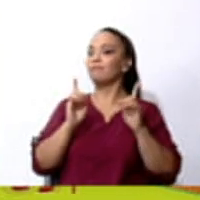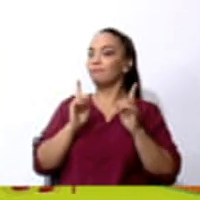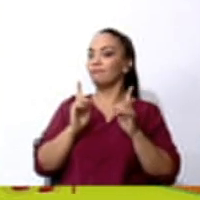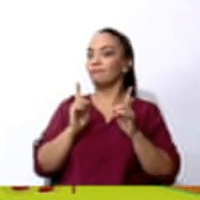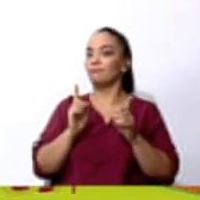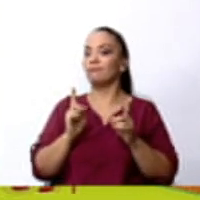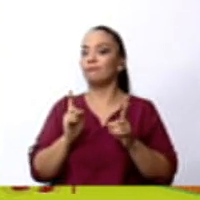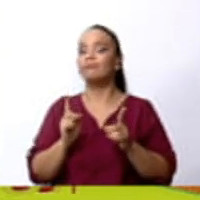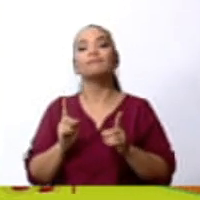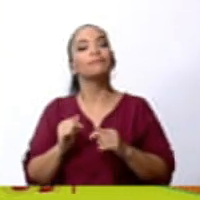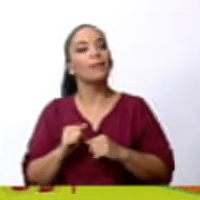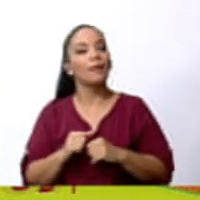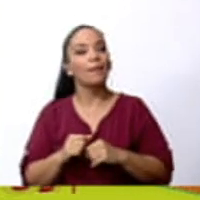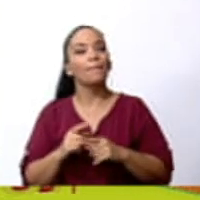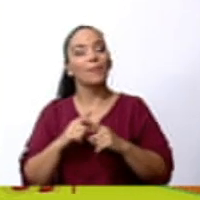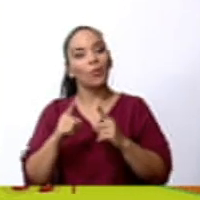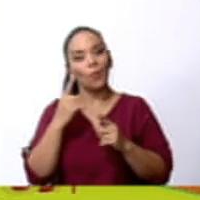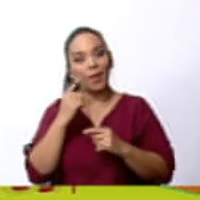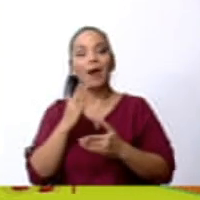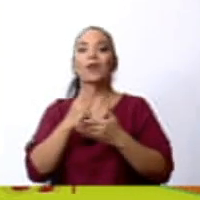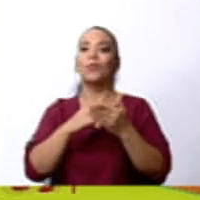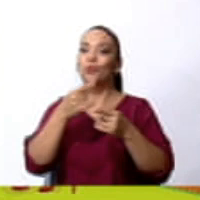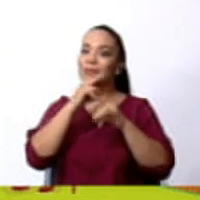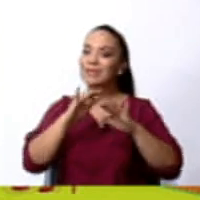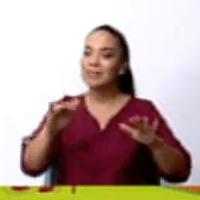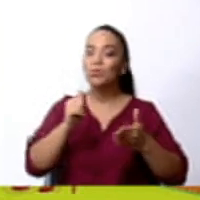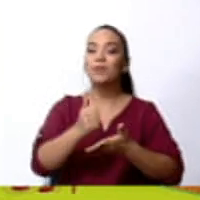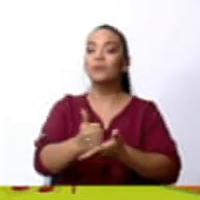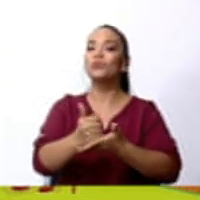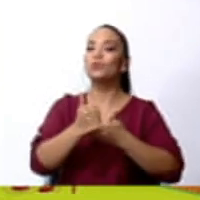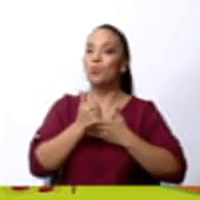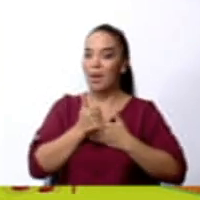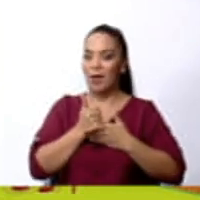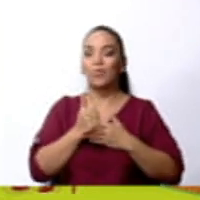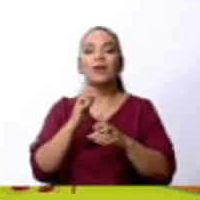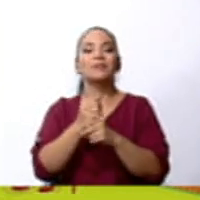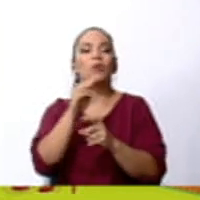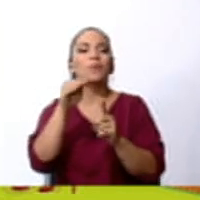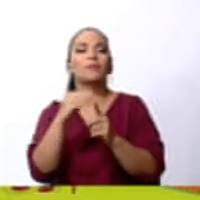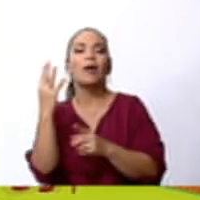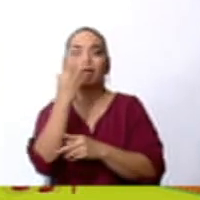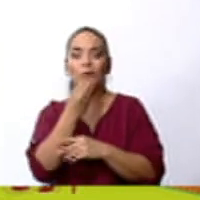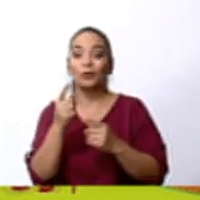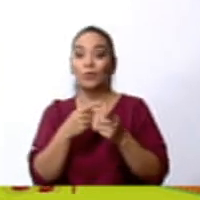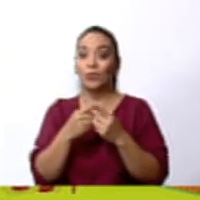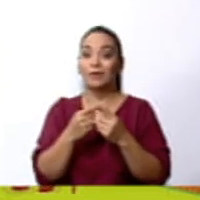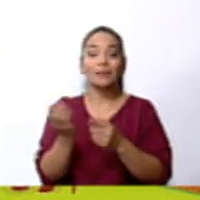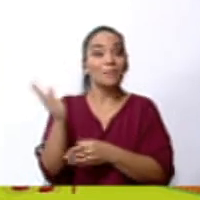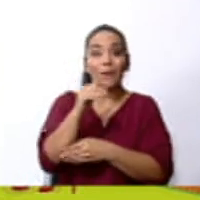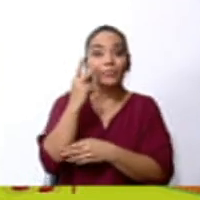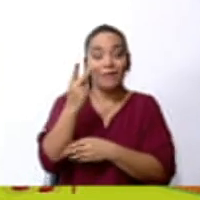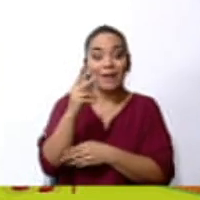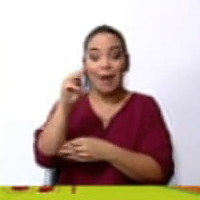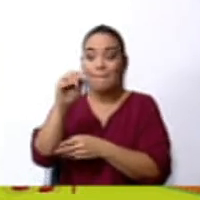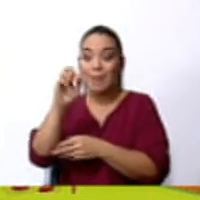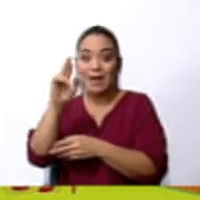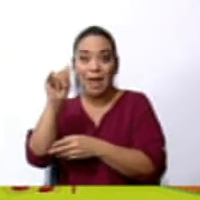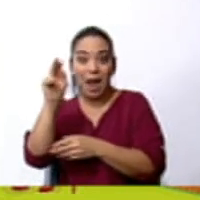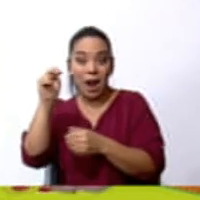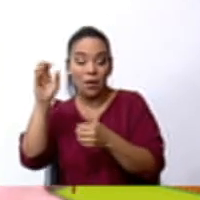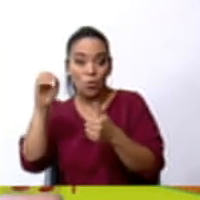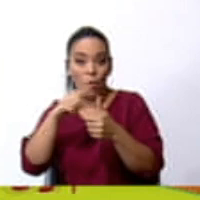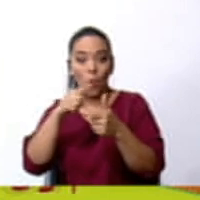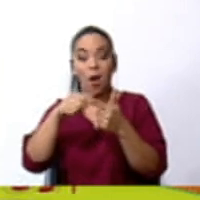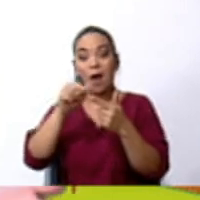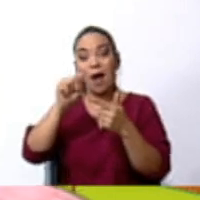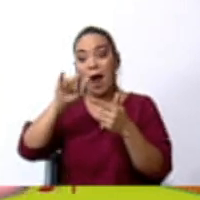tengo algunos niños que me ayudaron a hacer algún mensaje hermoso. Así que vamos a ver a Mariano, a Axel y a Jaydan